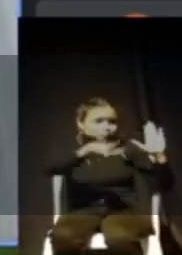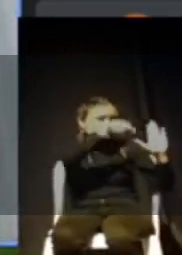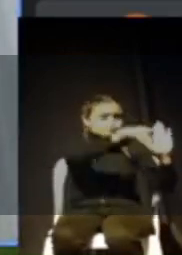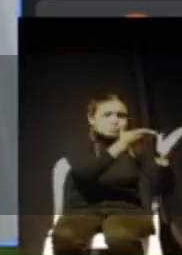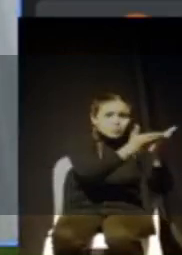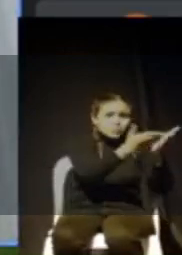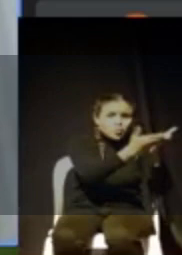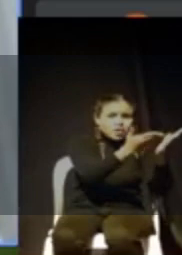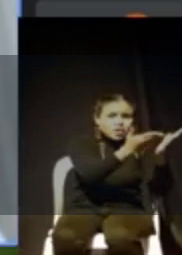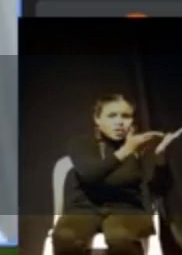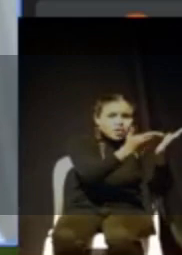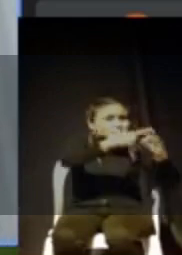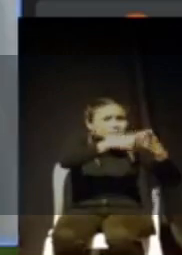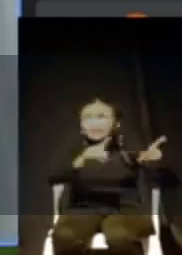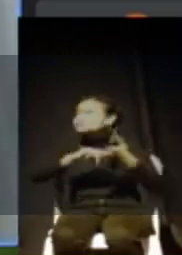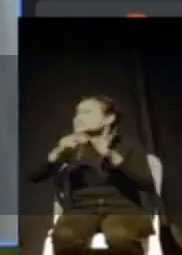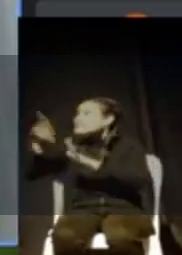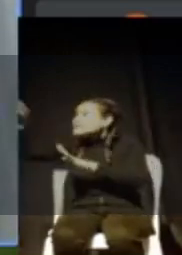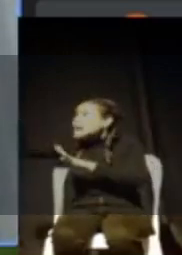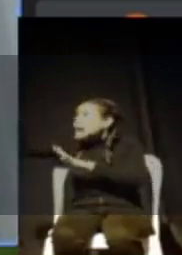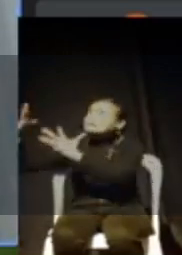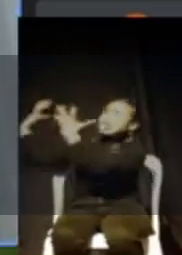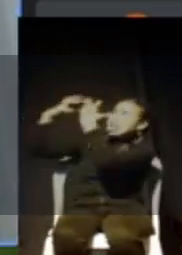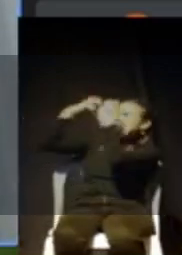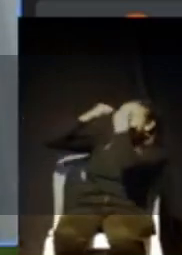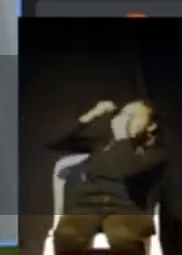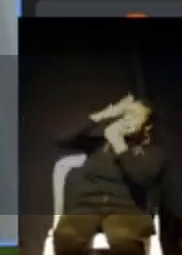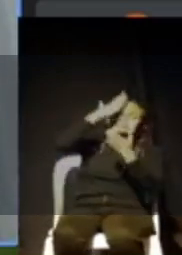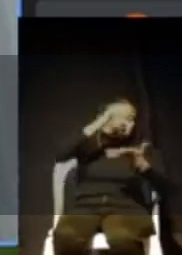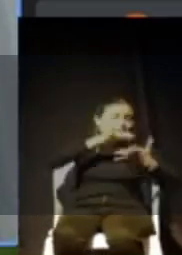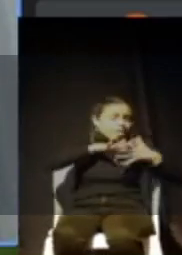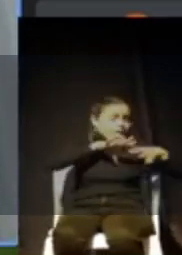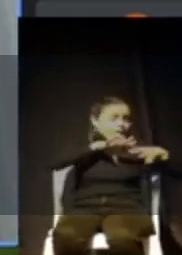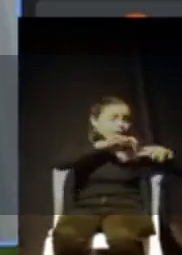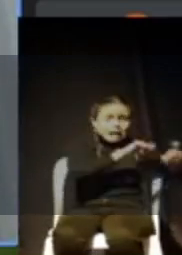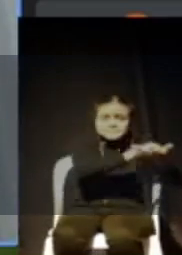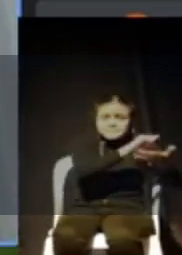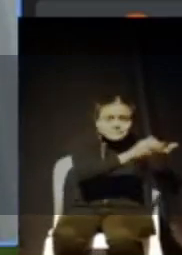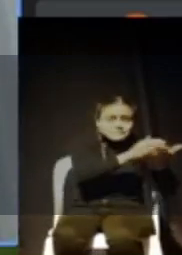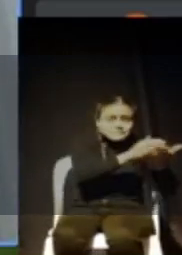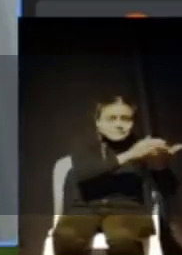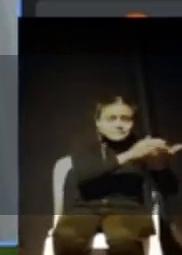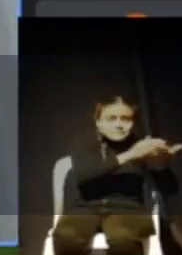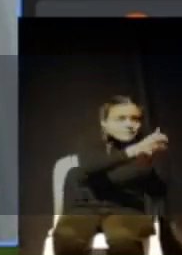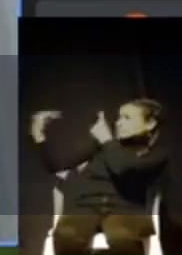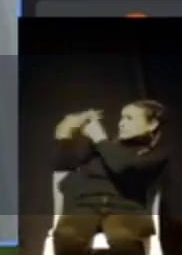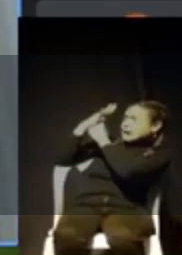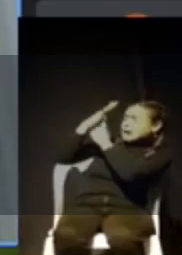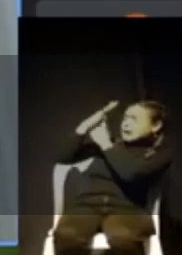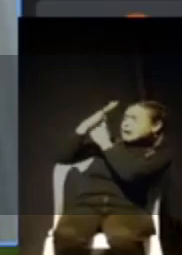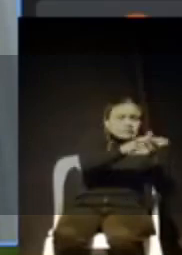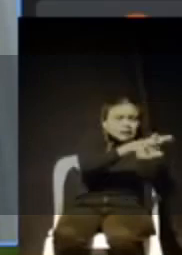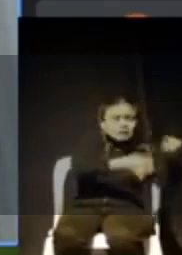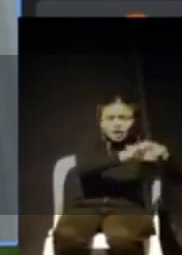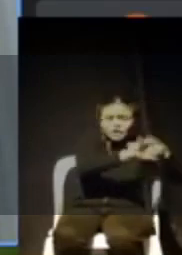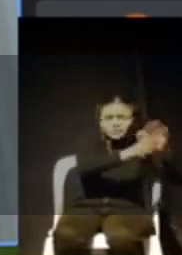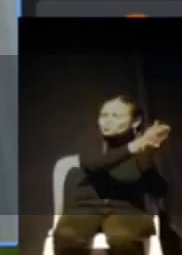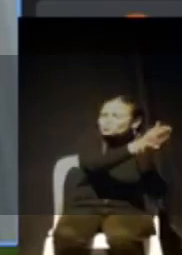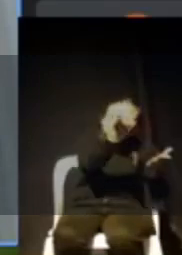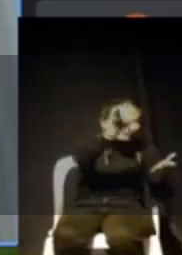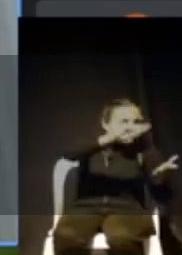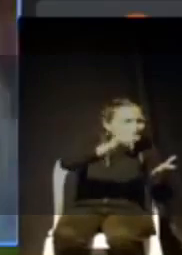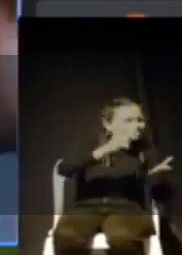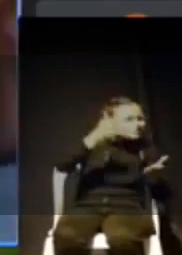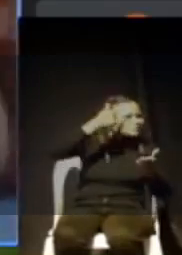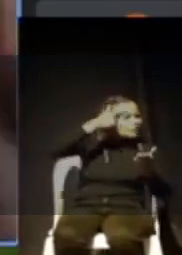descolonizadora. Como se ha evidenciado, la afroeducación y la CEA no son sistemas y o apuestas pedagógicas para